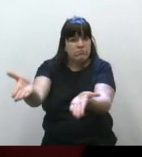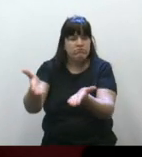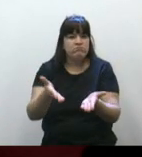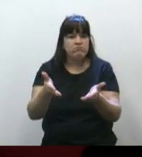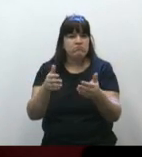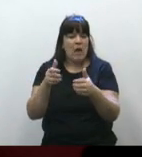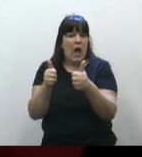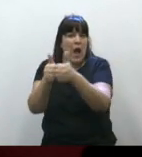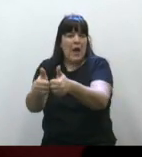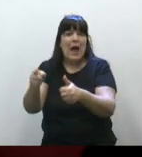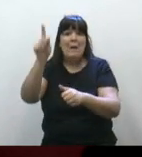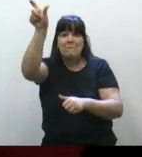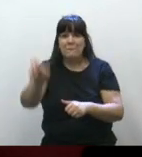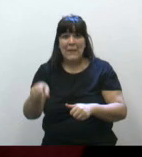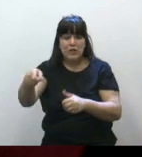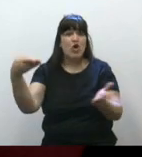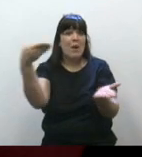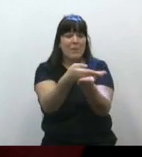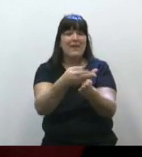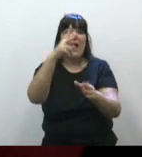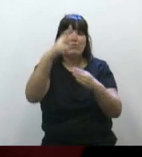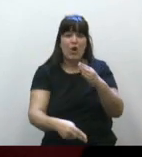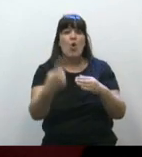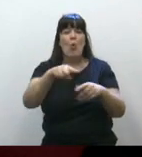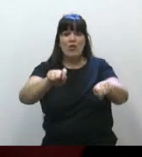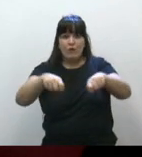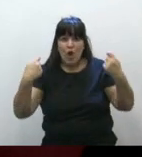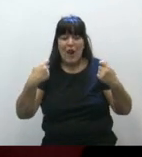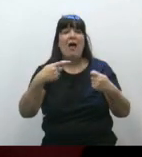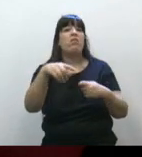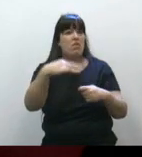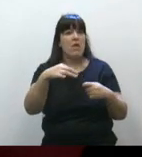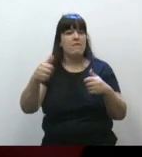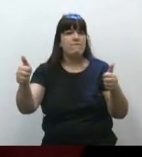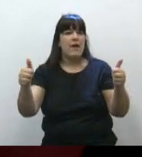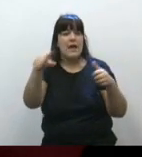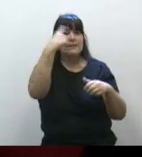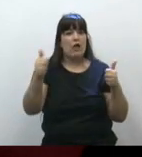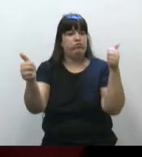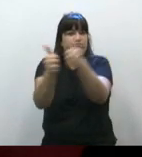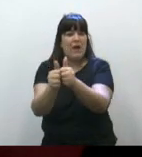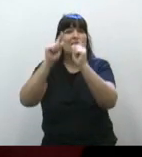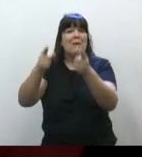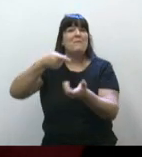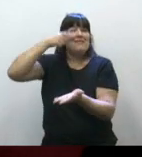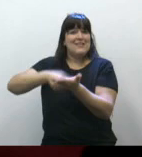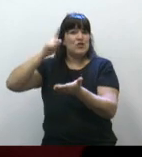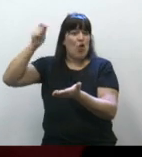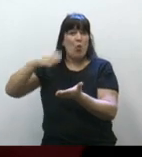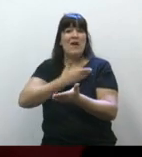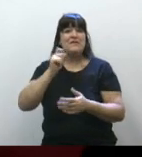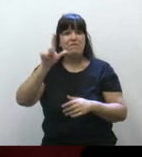la persona que solicita la interrupción del embarazo cuando ha sido violada la corte definen su protocolo en el caso fal que es